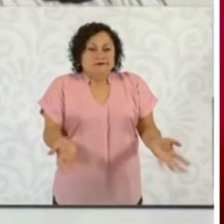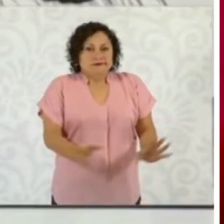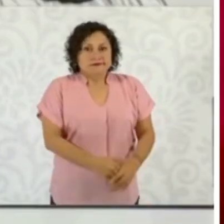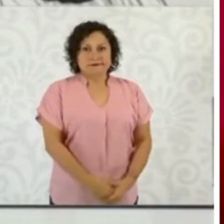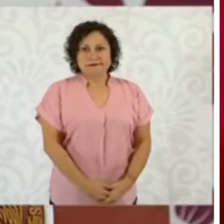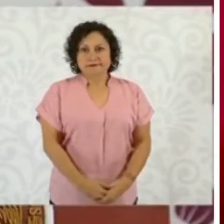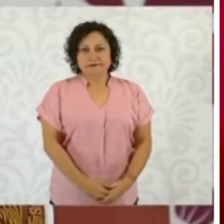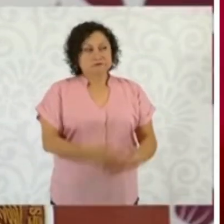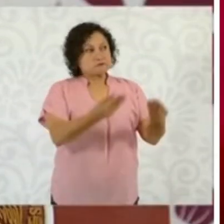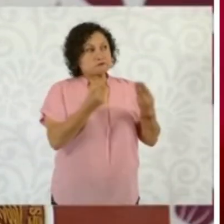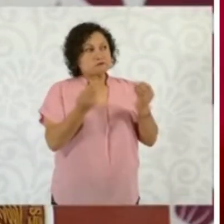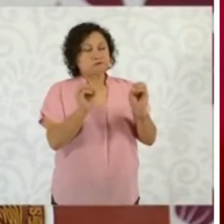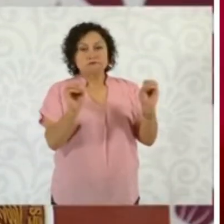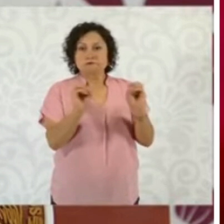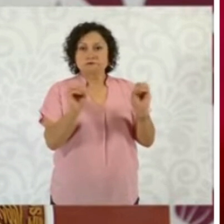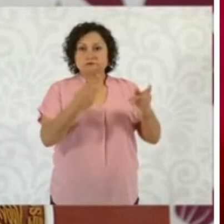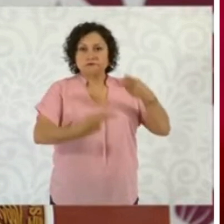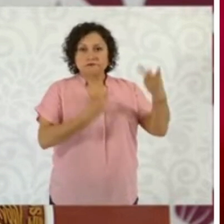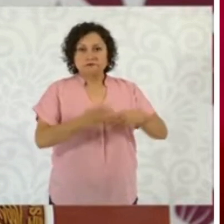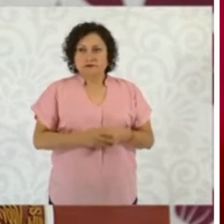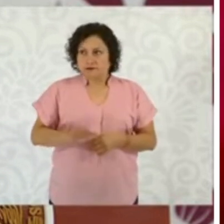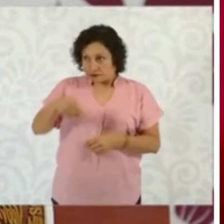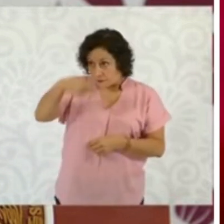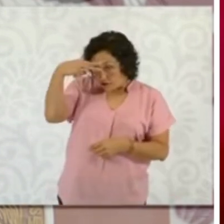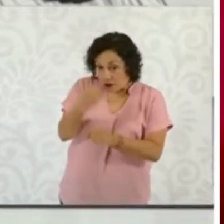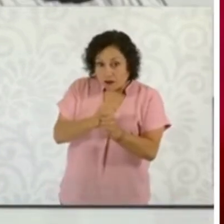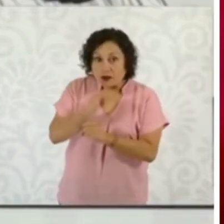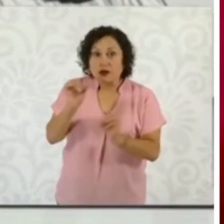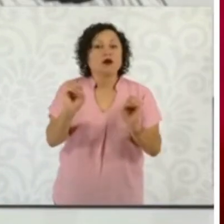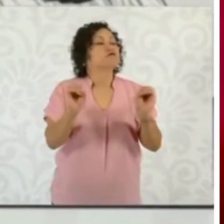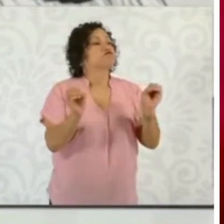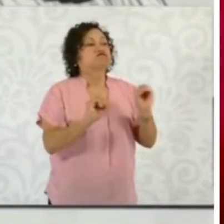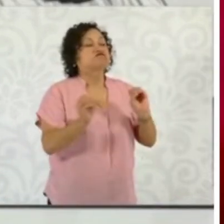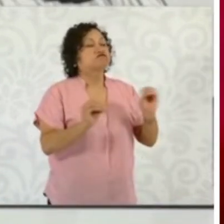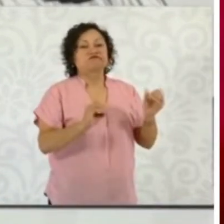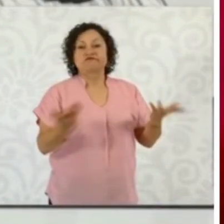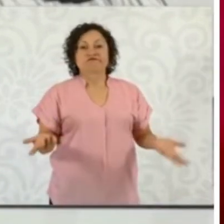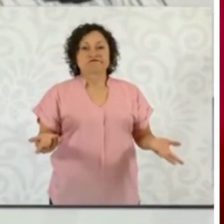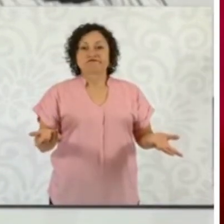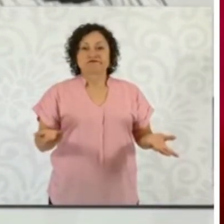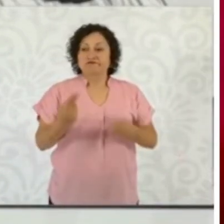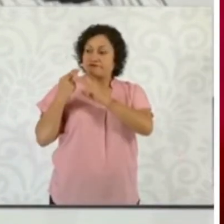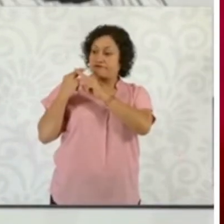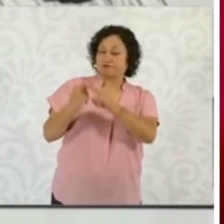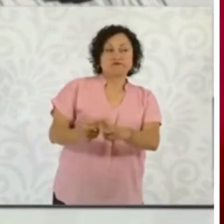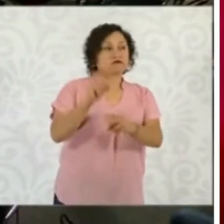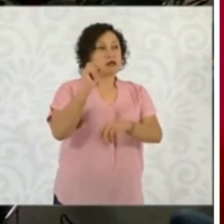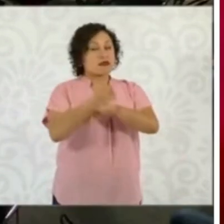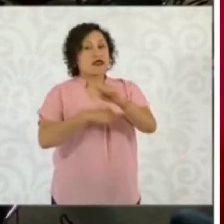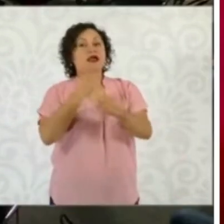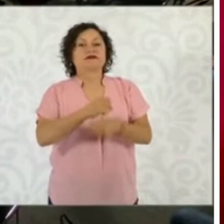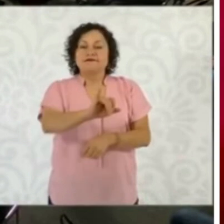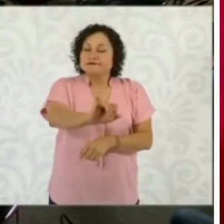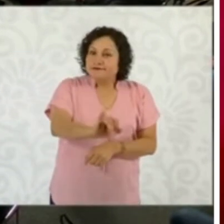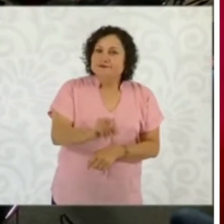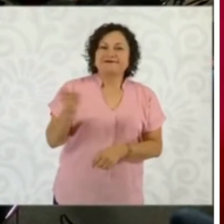Y no hay nada. Ni investigación en México, ni... Nada. Obviamente, en caso de que... Hace 20 años. Justo él hablaba de este